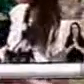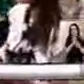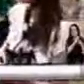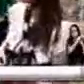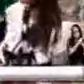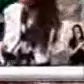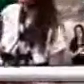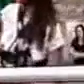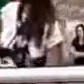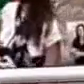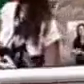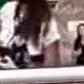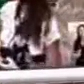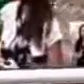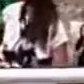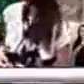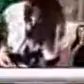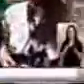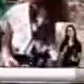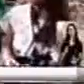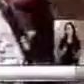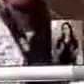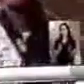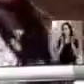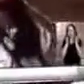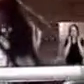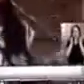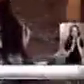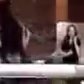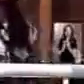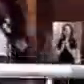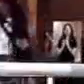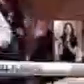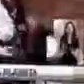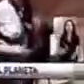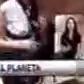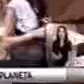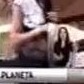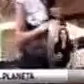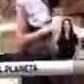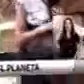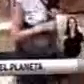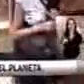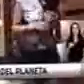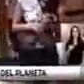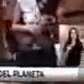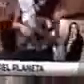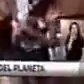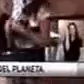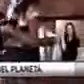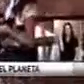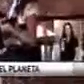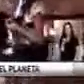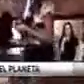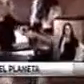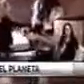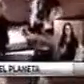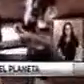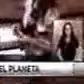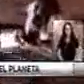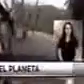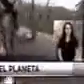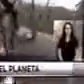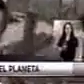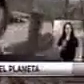¿76? 76. ¿Y feliz? Feliz, contento. ¿Alguna visita importante, famoso, que te haya tocado, por ejemplo? Ricky